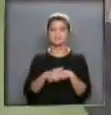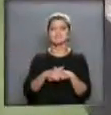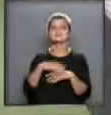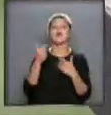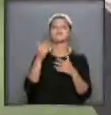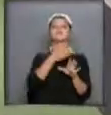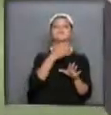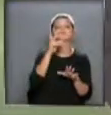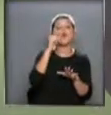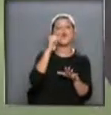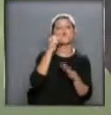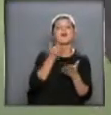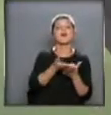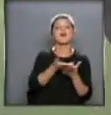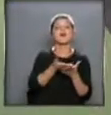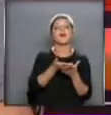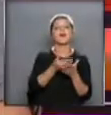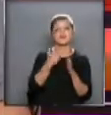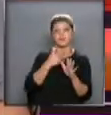yo creo que